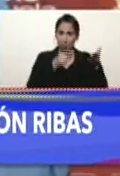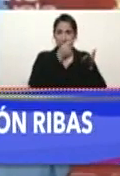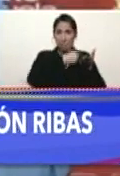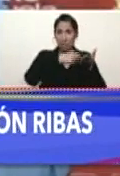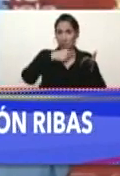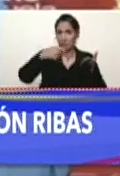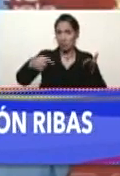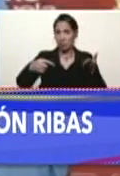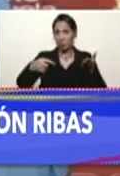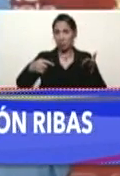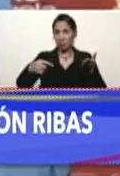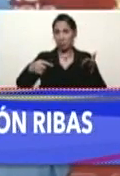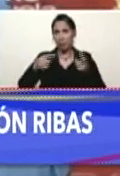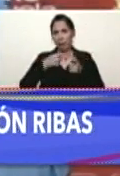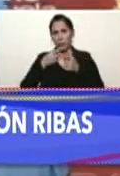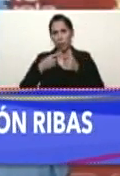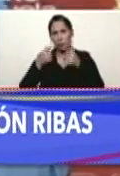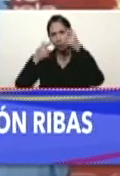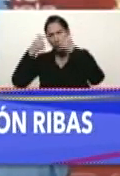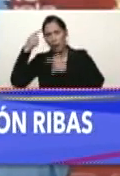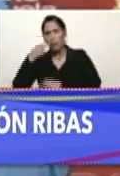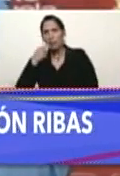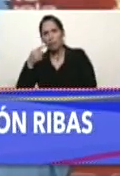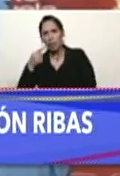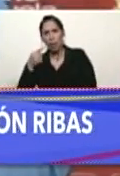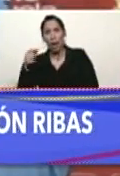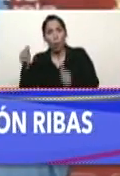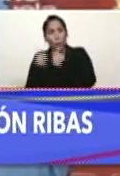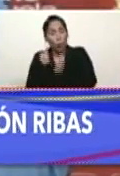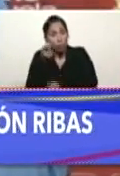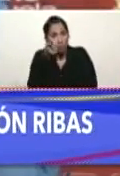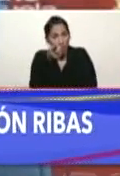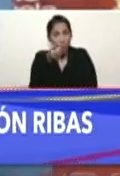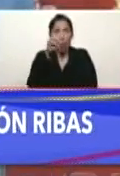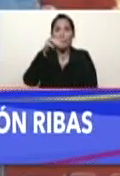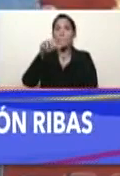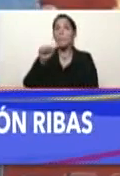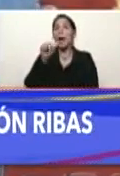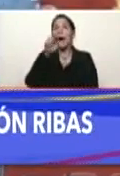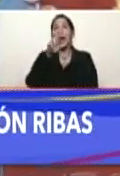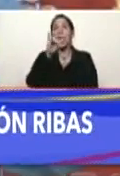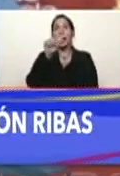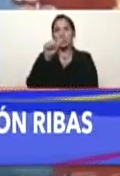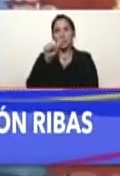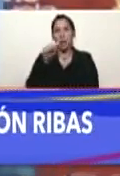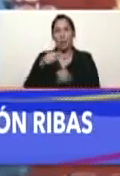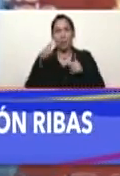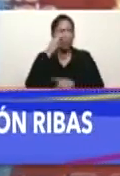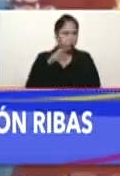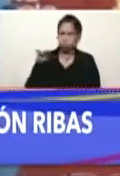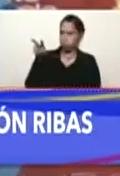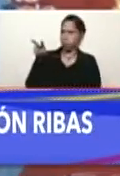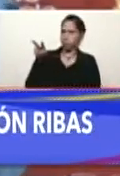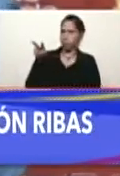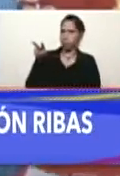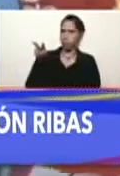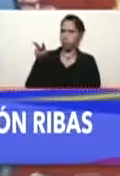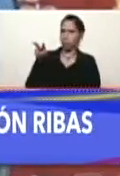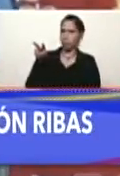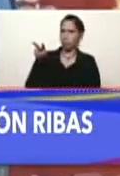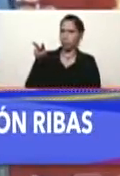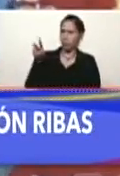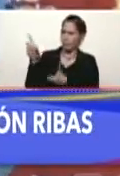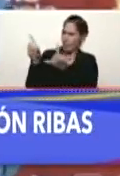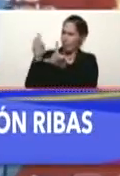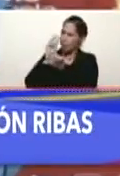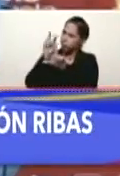Y de repente Chávez dijo, es contigo, María. Y María volteó. Y María se